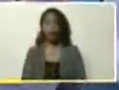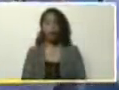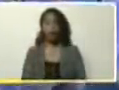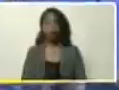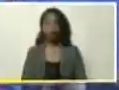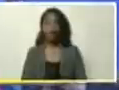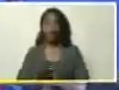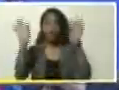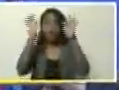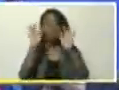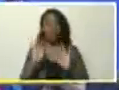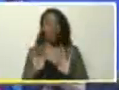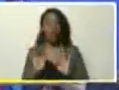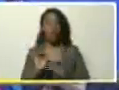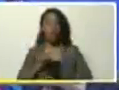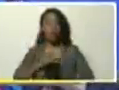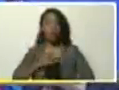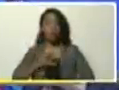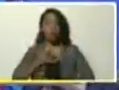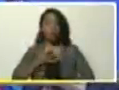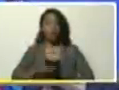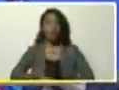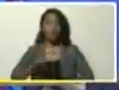de manera conmovedora